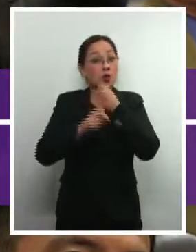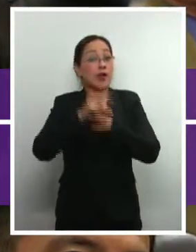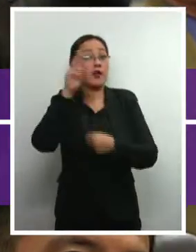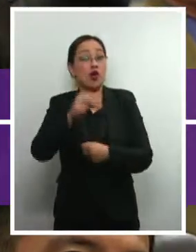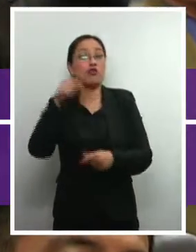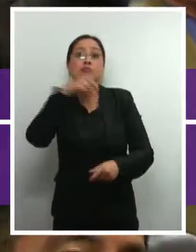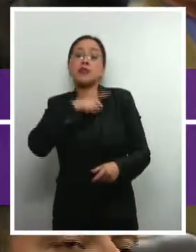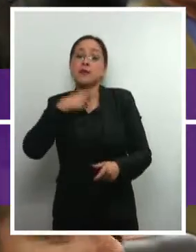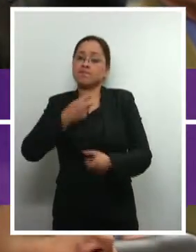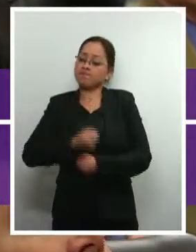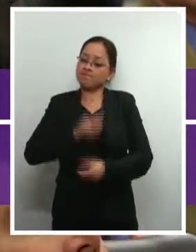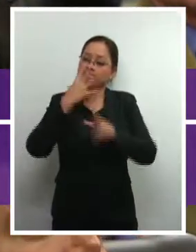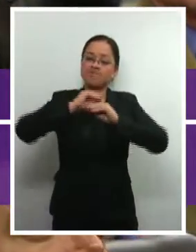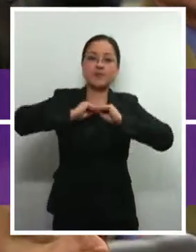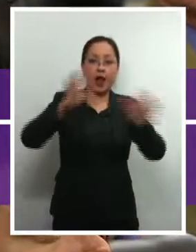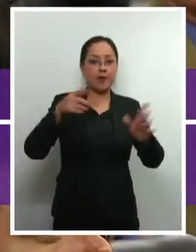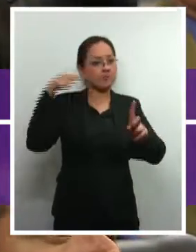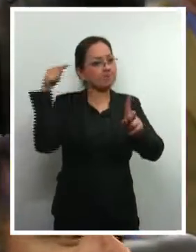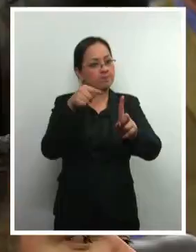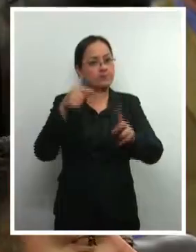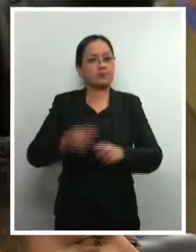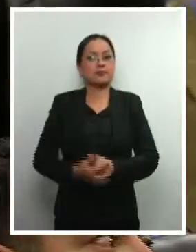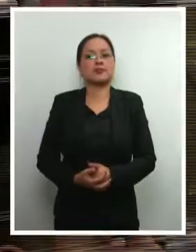digan de fondo y que lo digan con claridad.